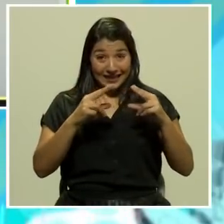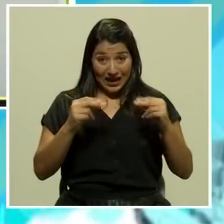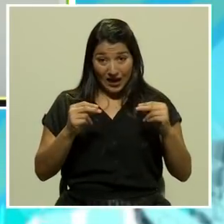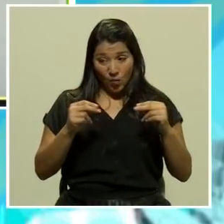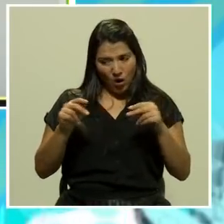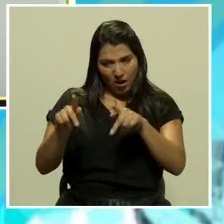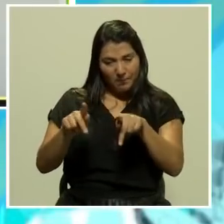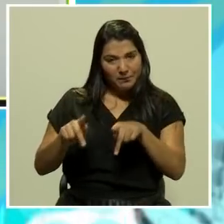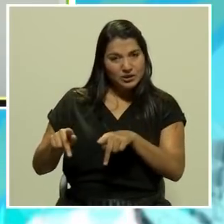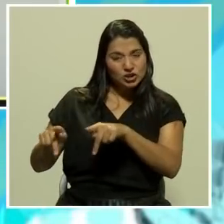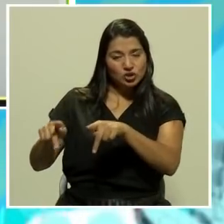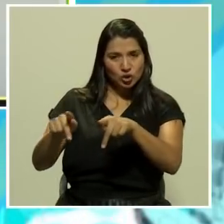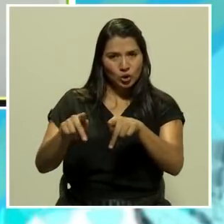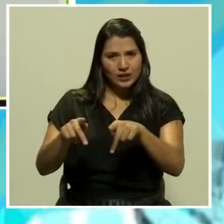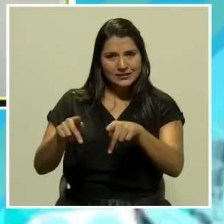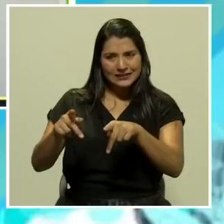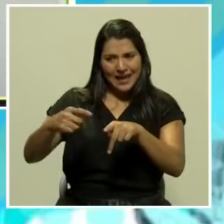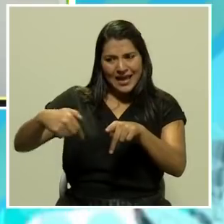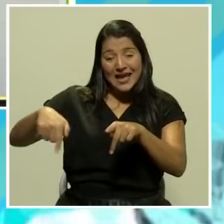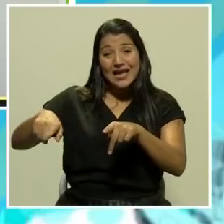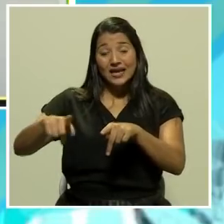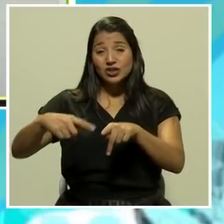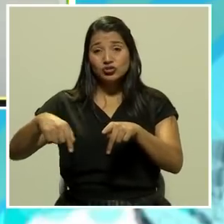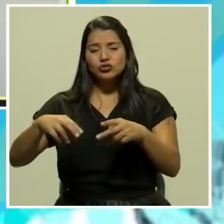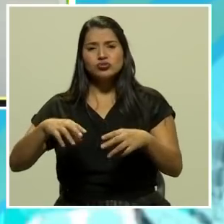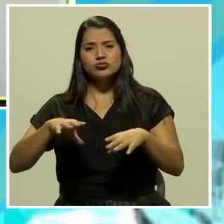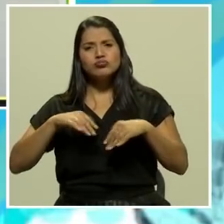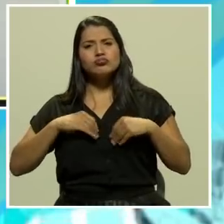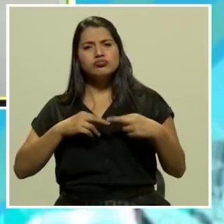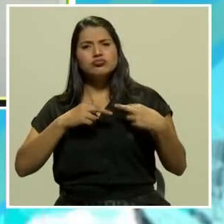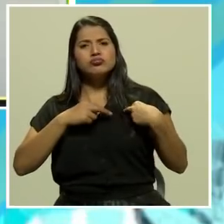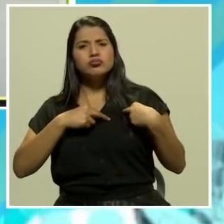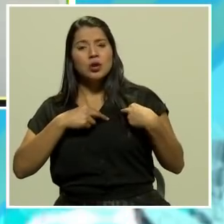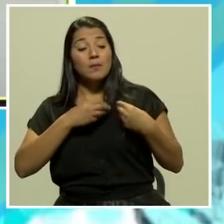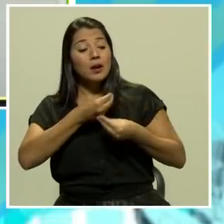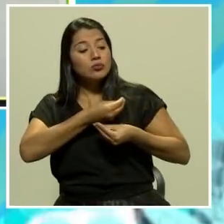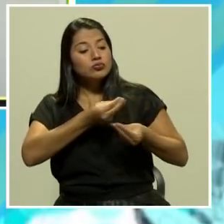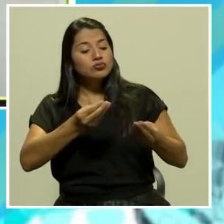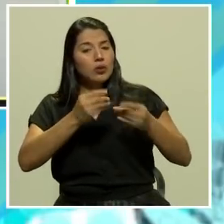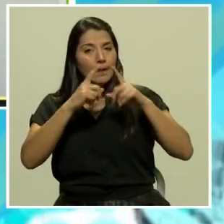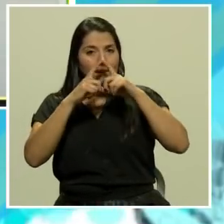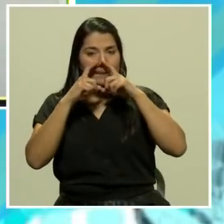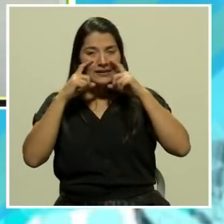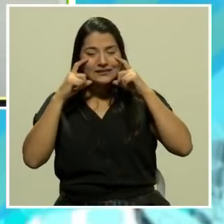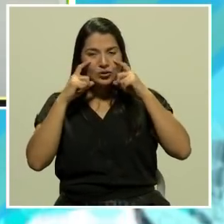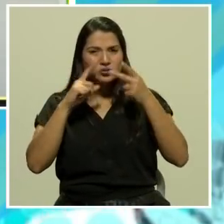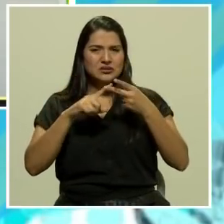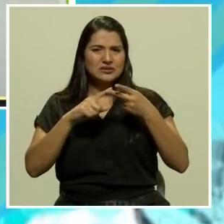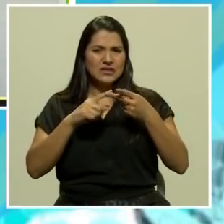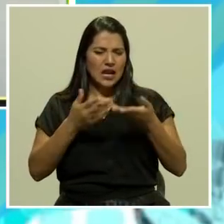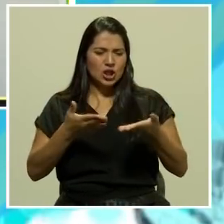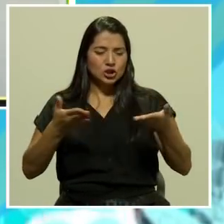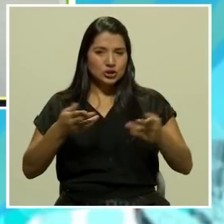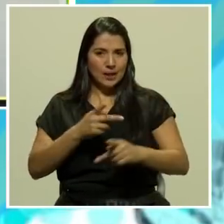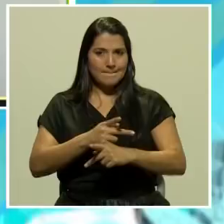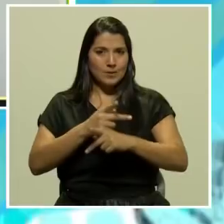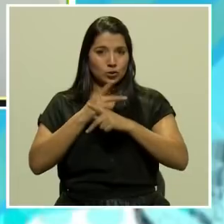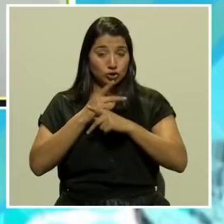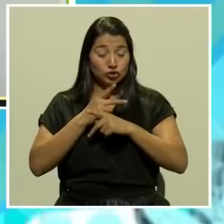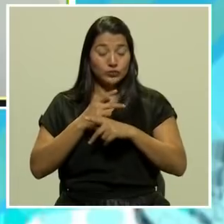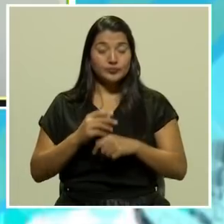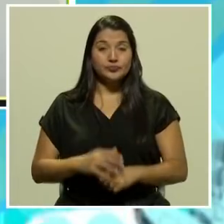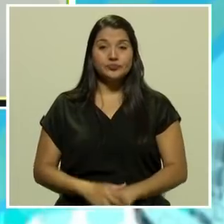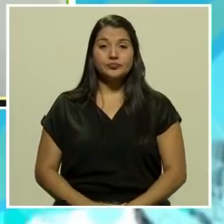sociedad civil, estuvo abasteciendo de mascarillas, del equipo protector para